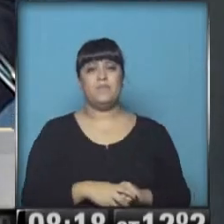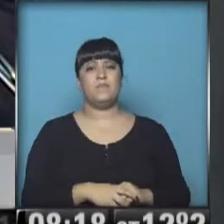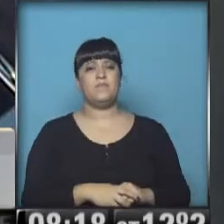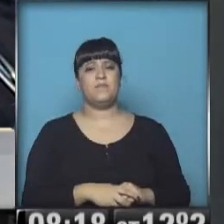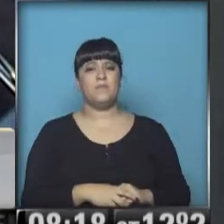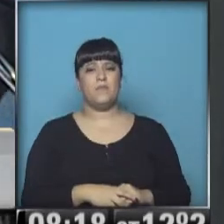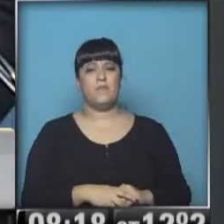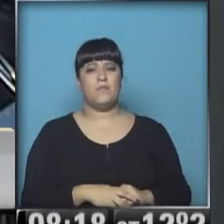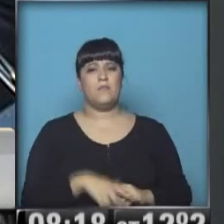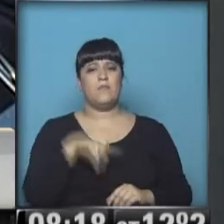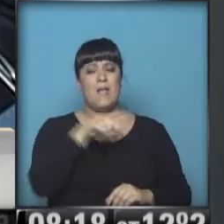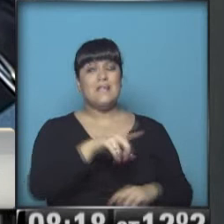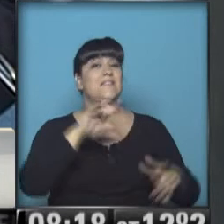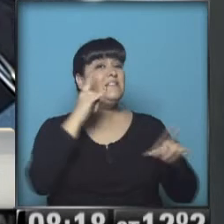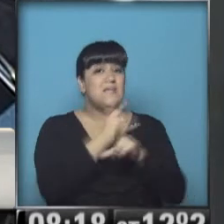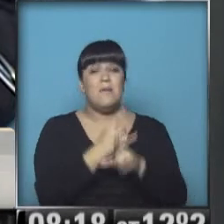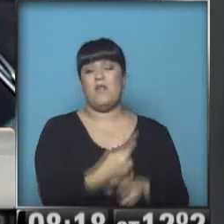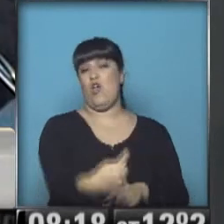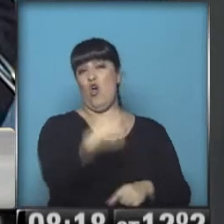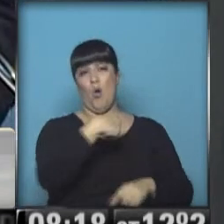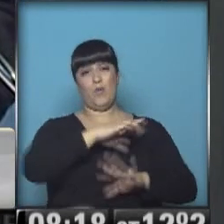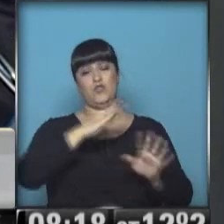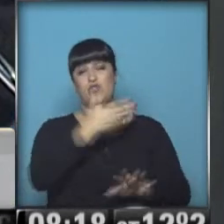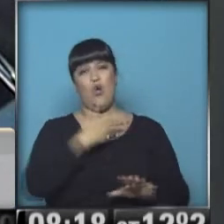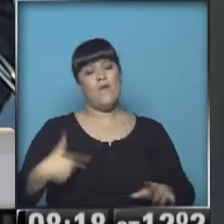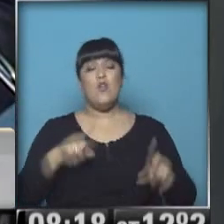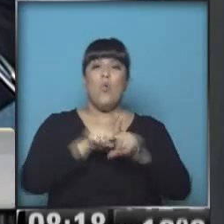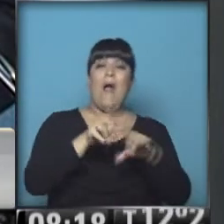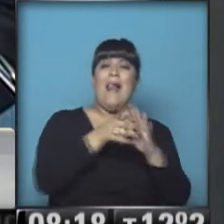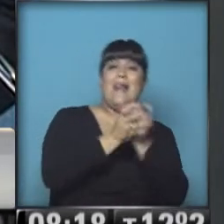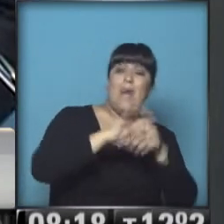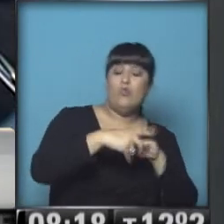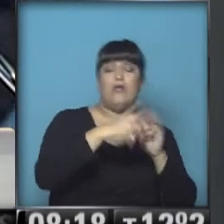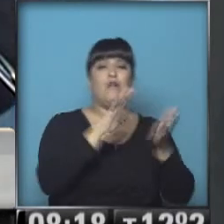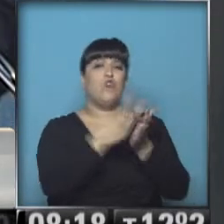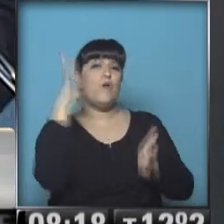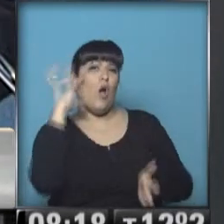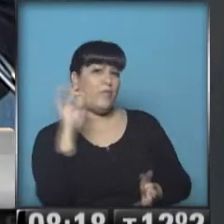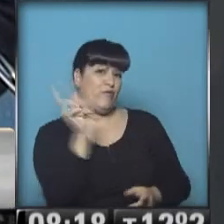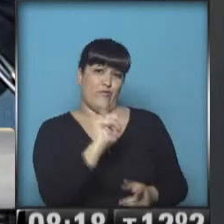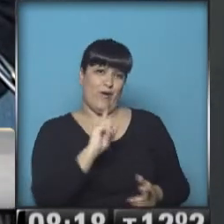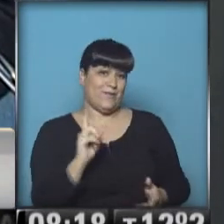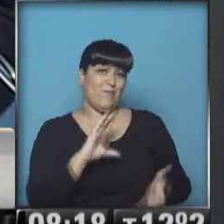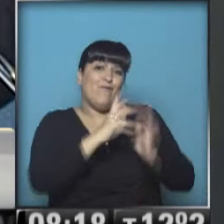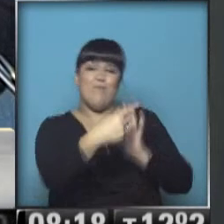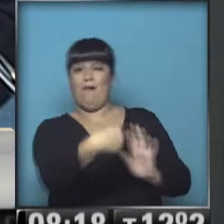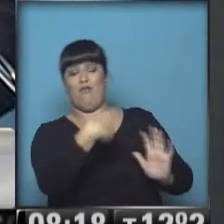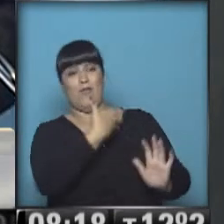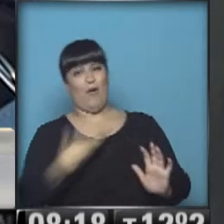una usina opositora porque no es neutral respecto a sus opiniones quienes opinan